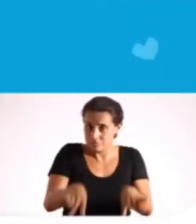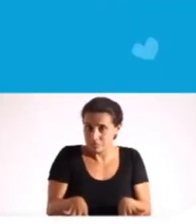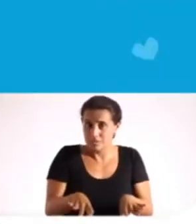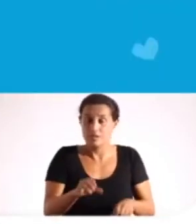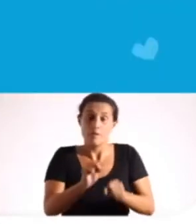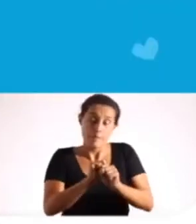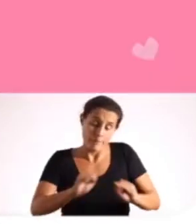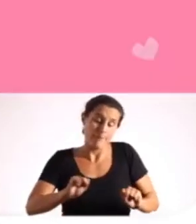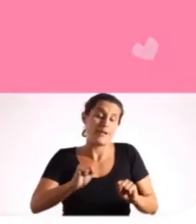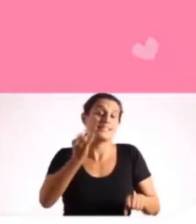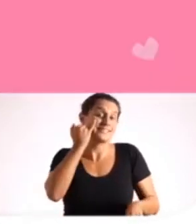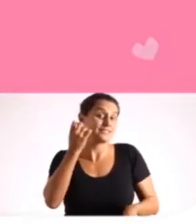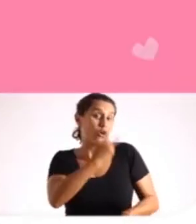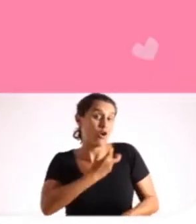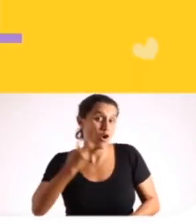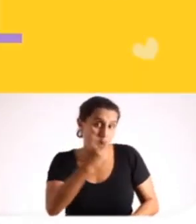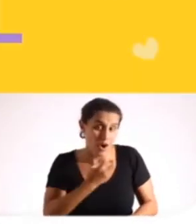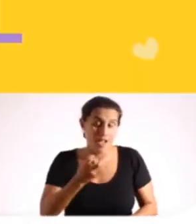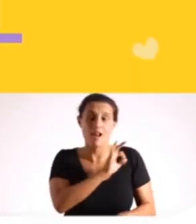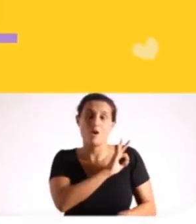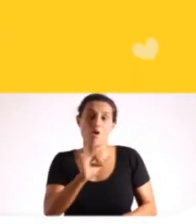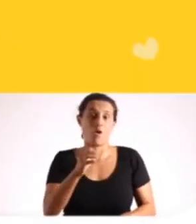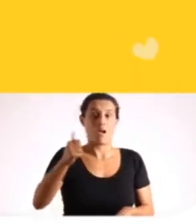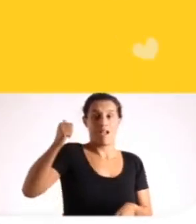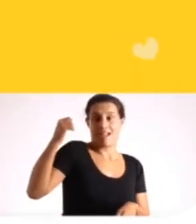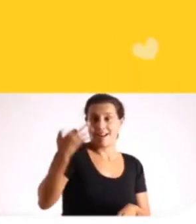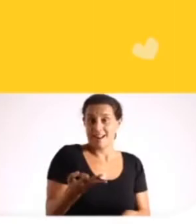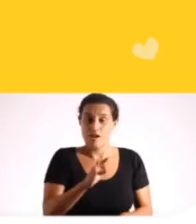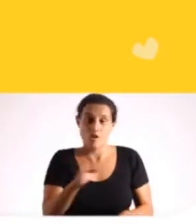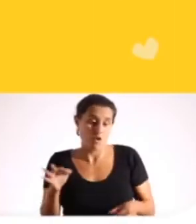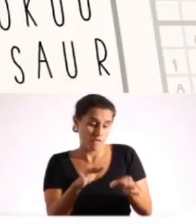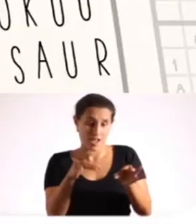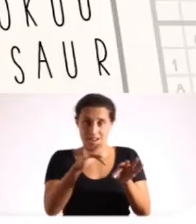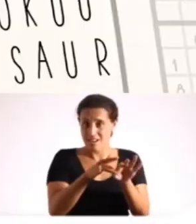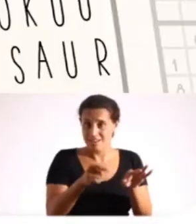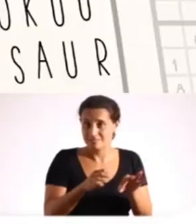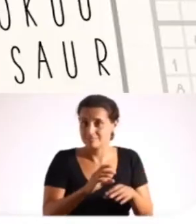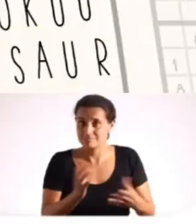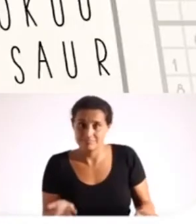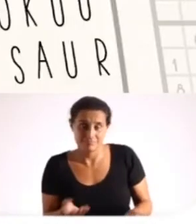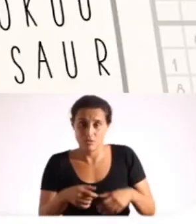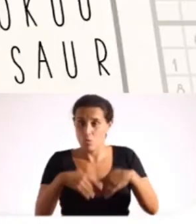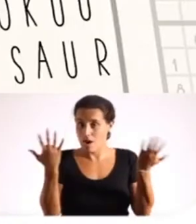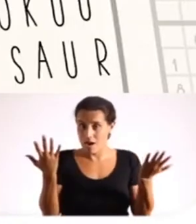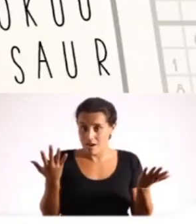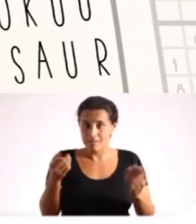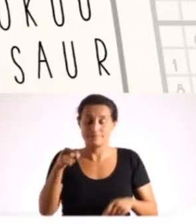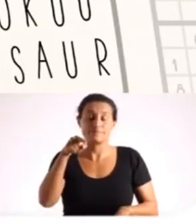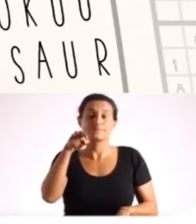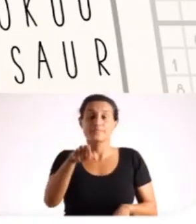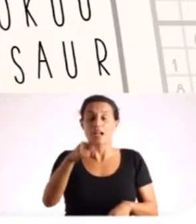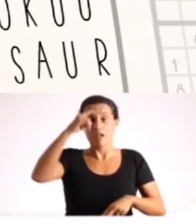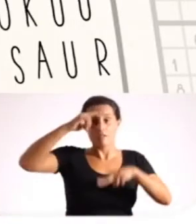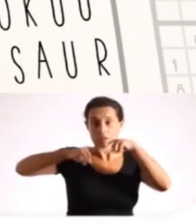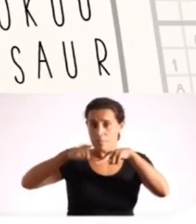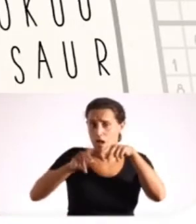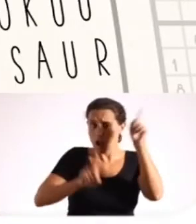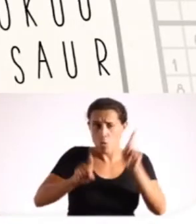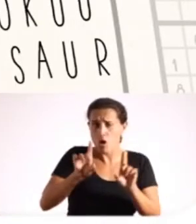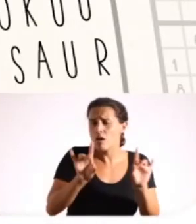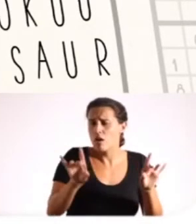sexo, oral, anal o vaginal. Algunas enfermedades son comunes y con un tratamiento adecuado